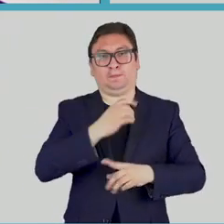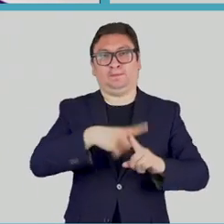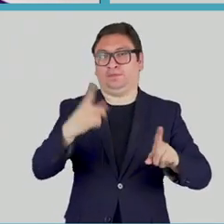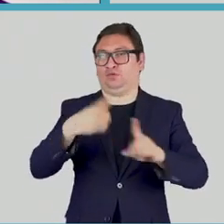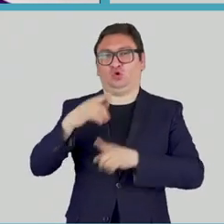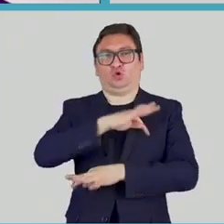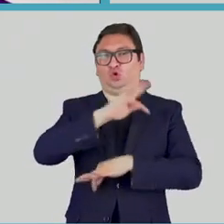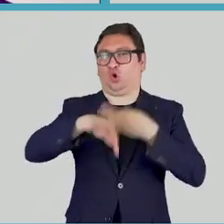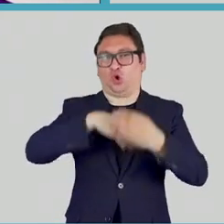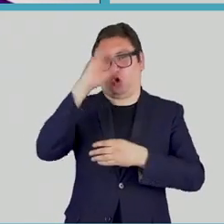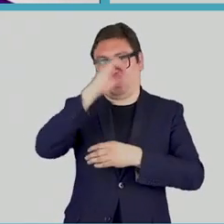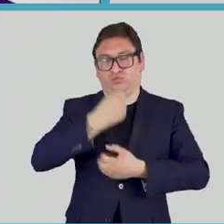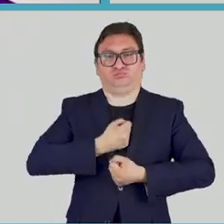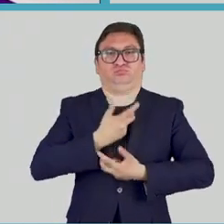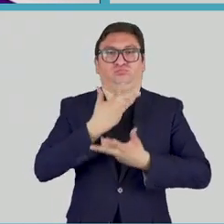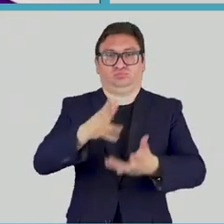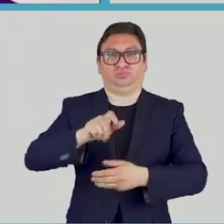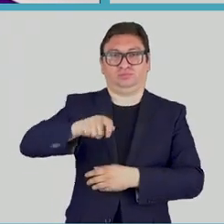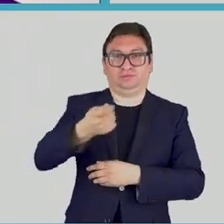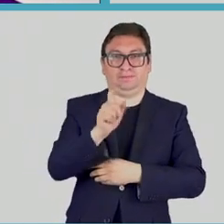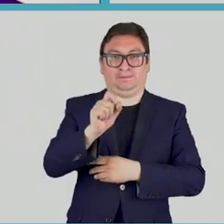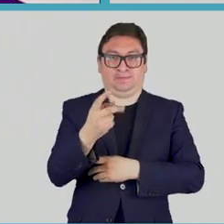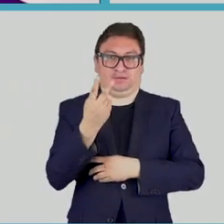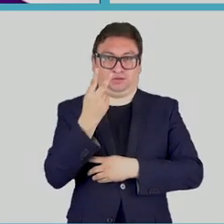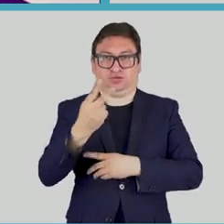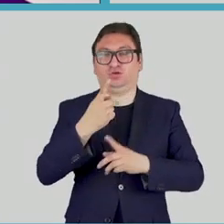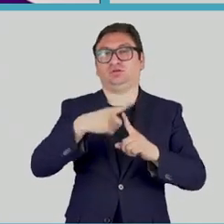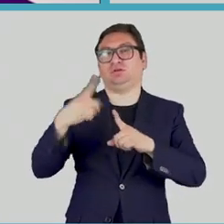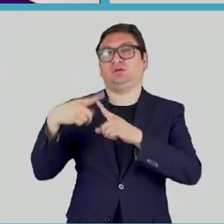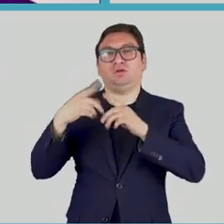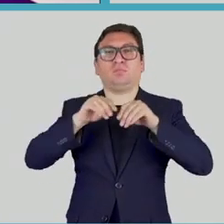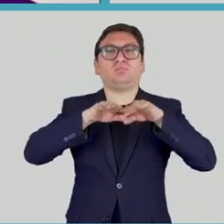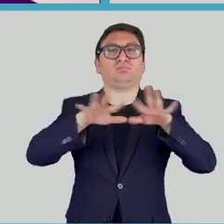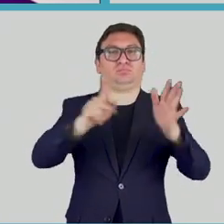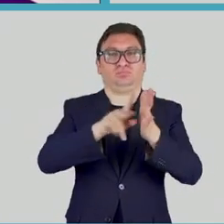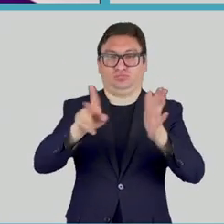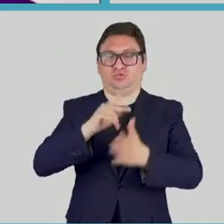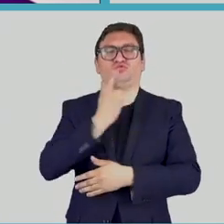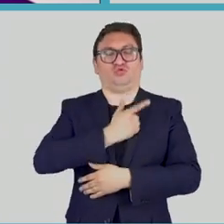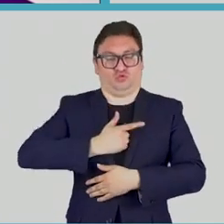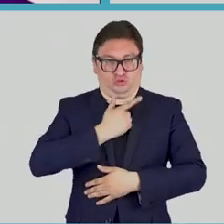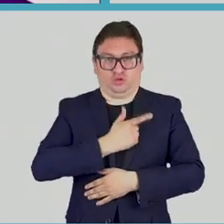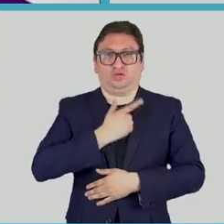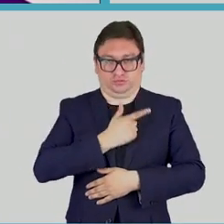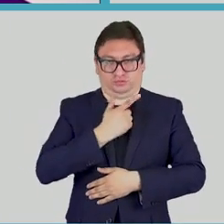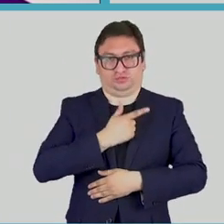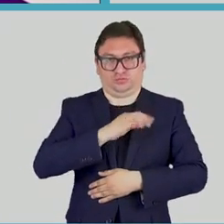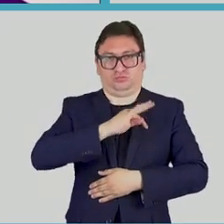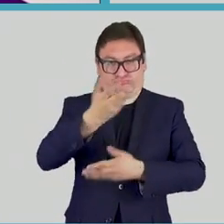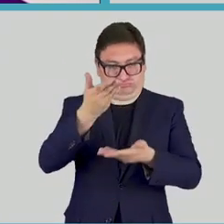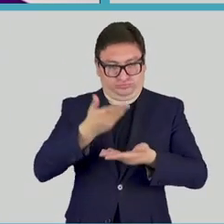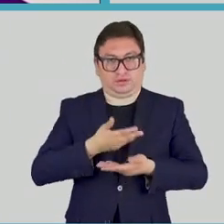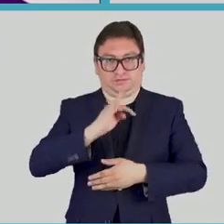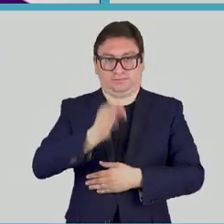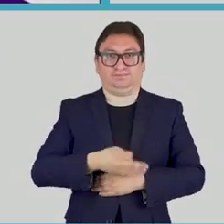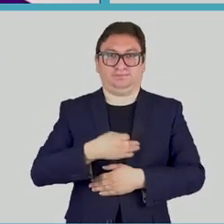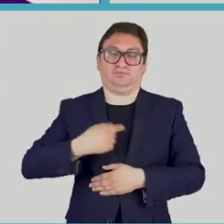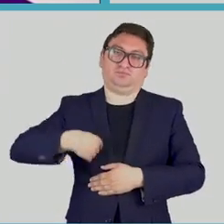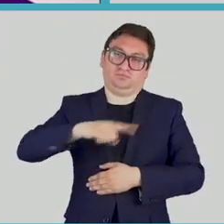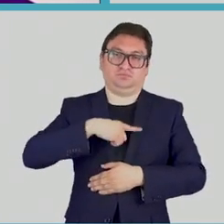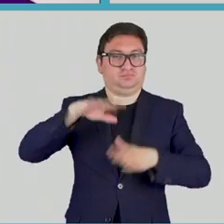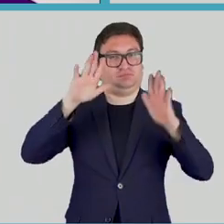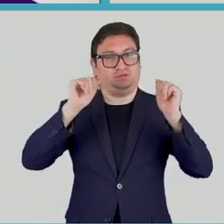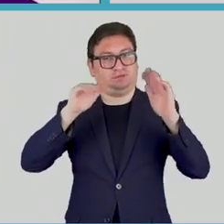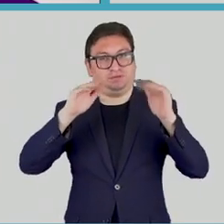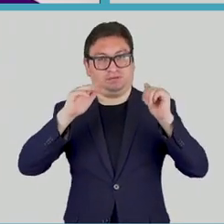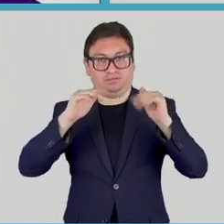todo lo que opina de la programación de canal 22 y también de otros medios de comunicación con muchísimo gusto lo recibiremos nos vamos